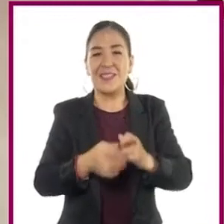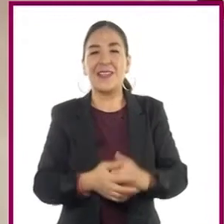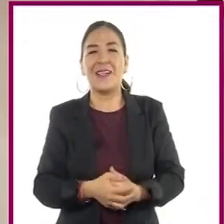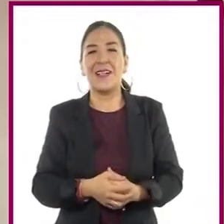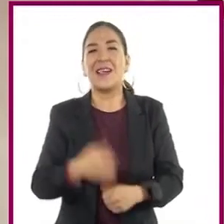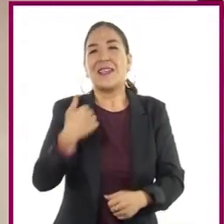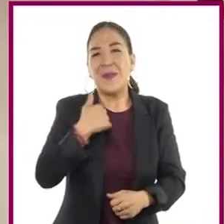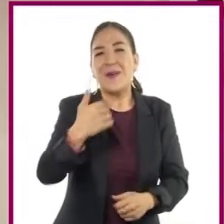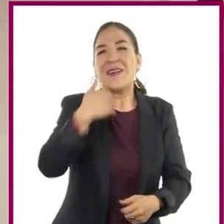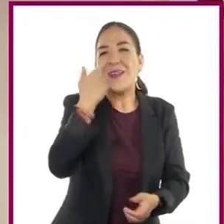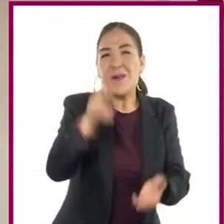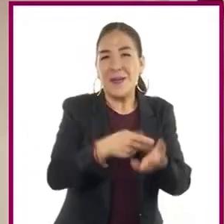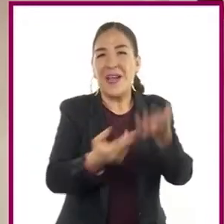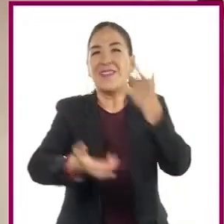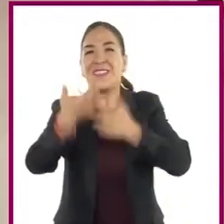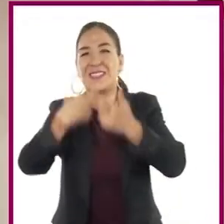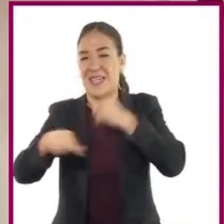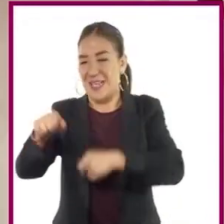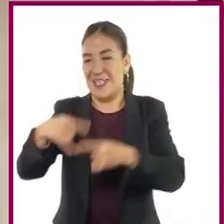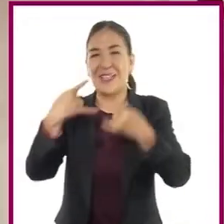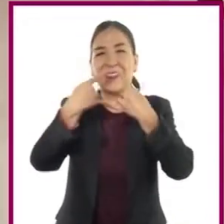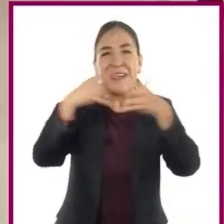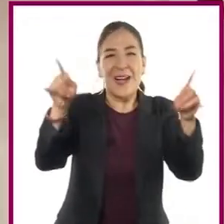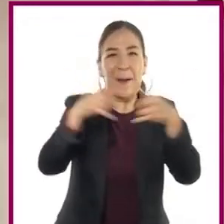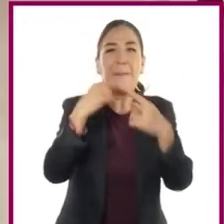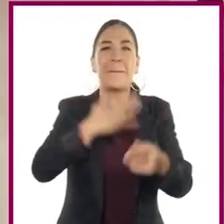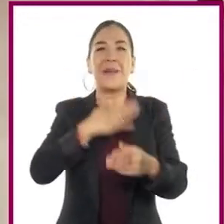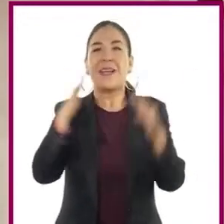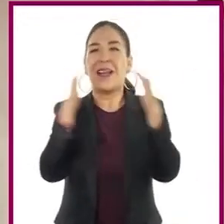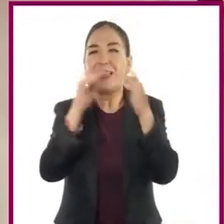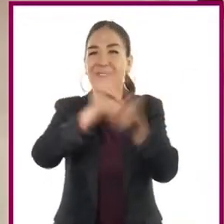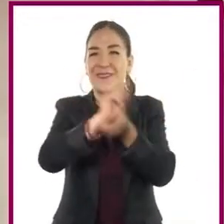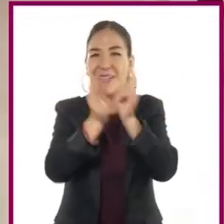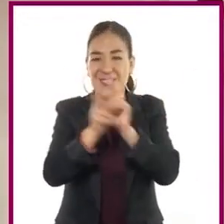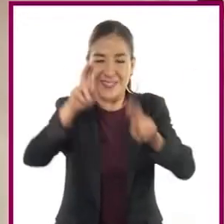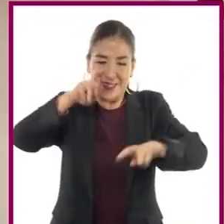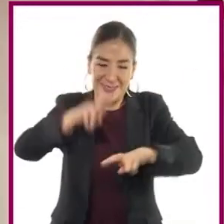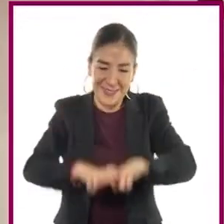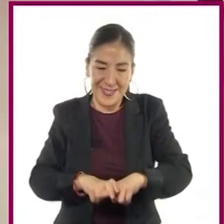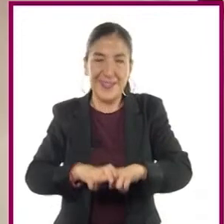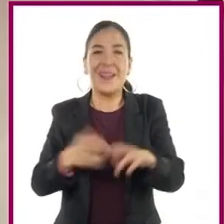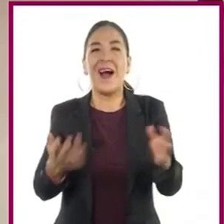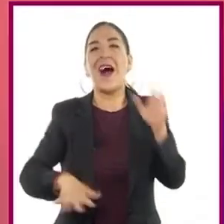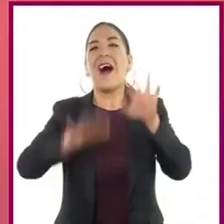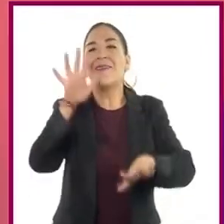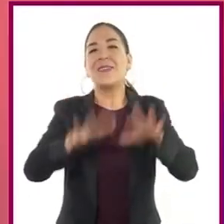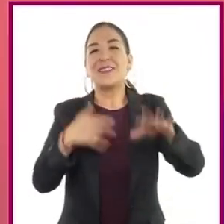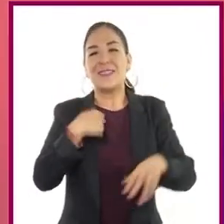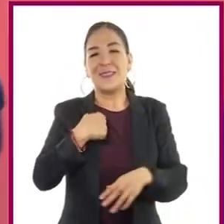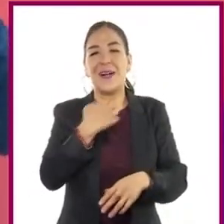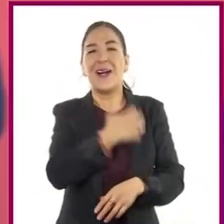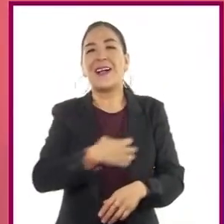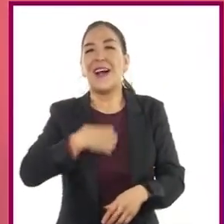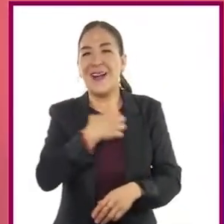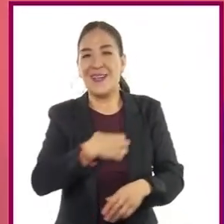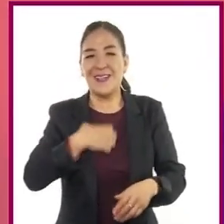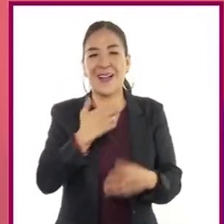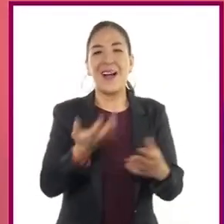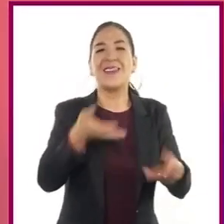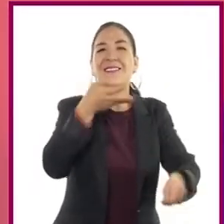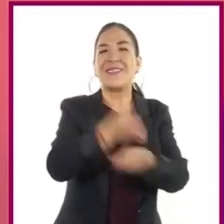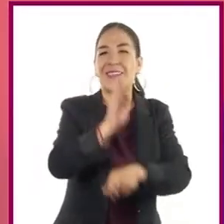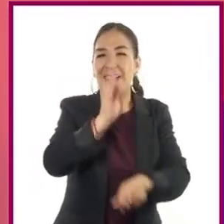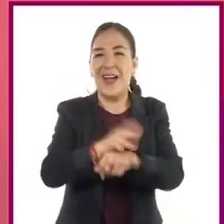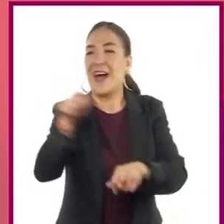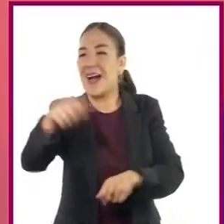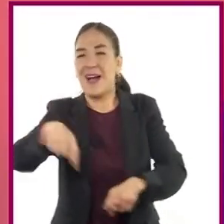a estar sentado en el zaguán de mi vecindad, a veces alegre con las peripecias de